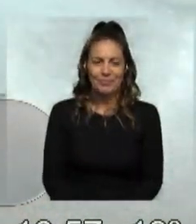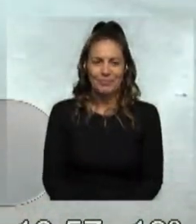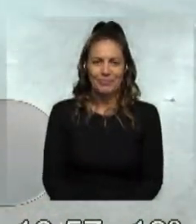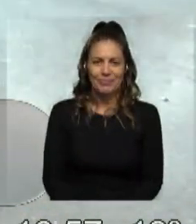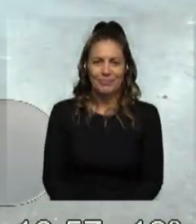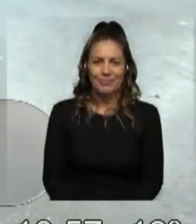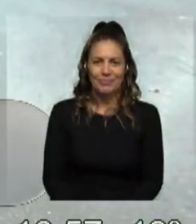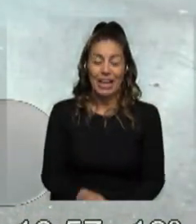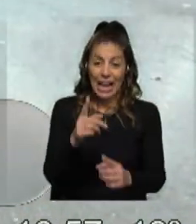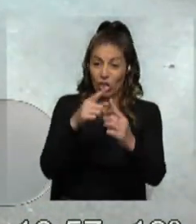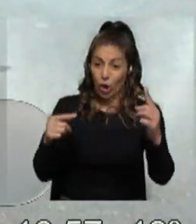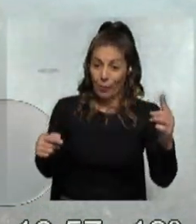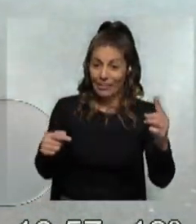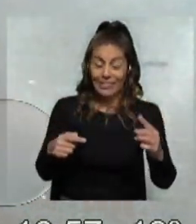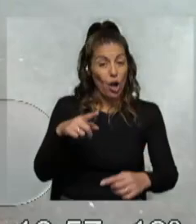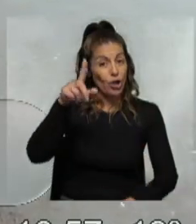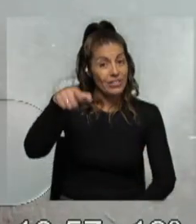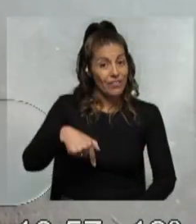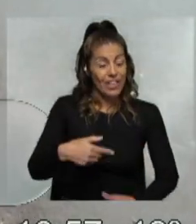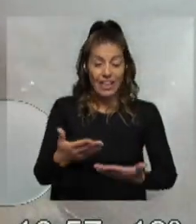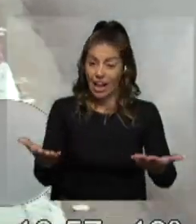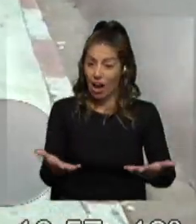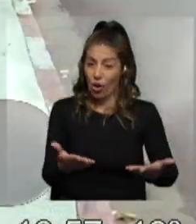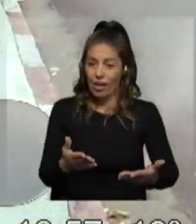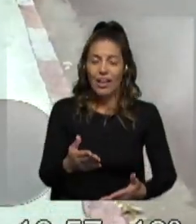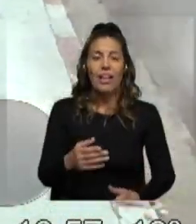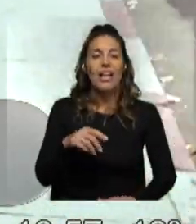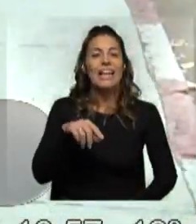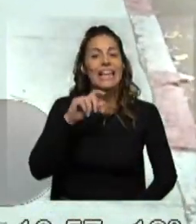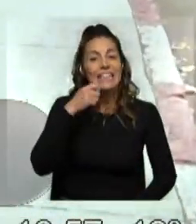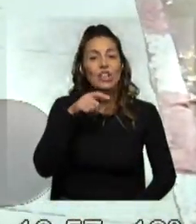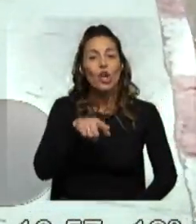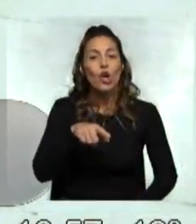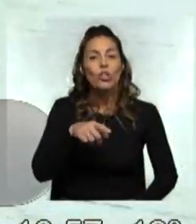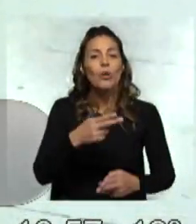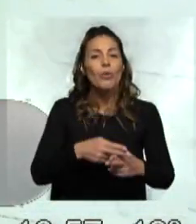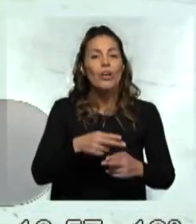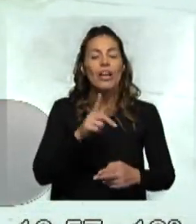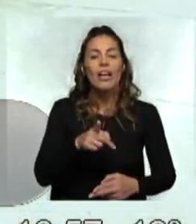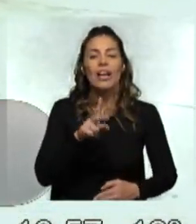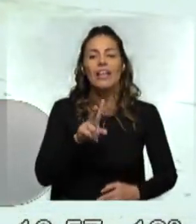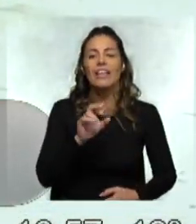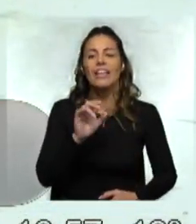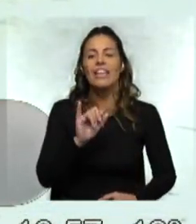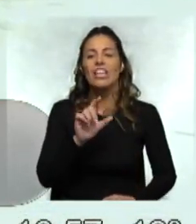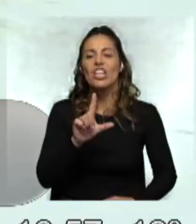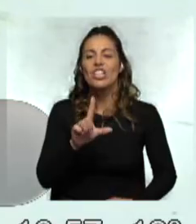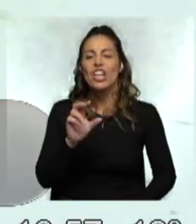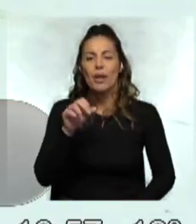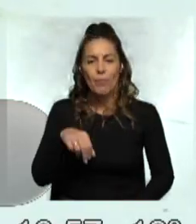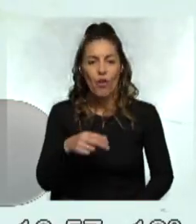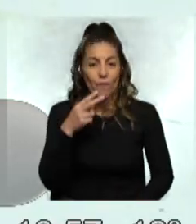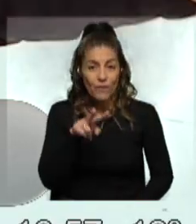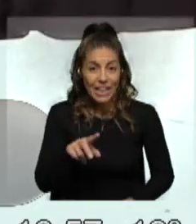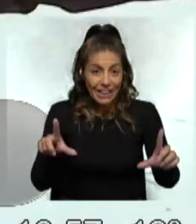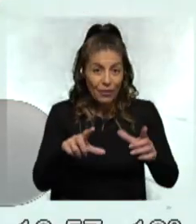tormenta. Seguro, lo que se viene. La que se viene. Bueno, vecino, qué lindo es del Prado. ¿Usted cómo se llama? No, Guillermo. Guillermo, mira, ¿te ves Ciudad